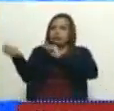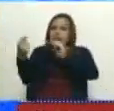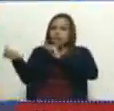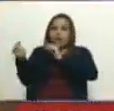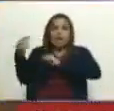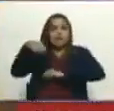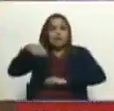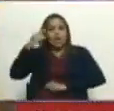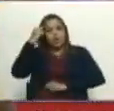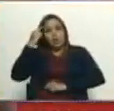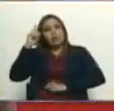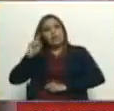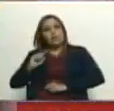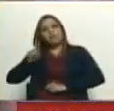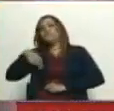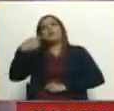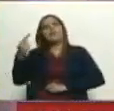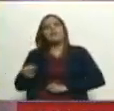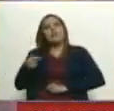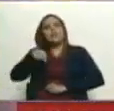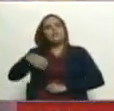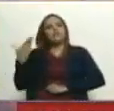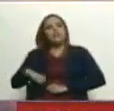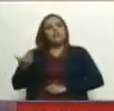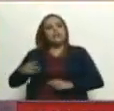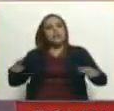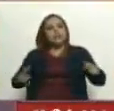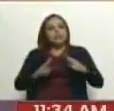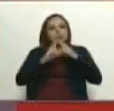hoy y mañana de este importante encuentro.